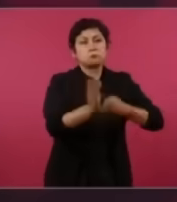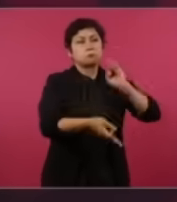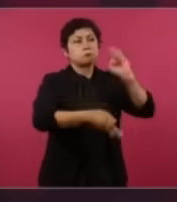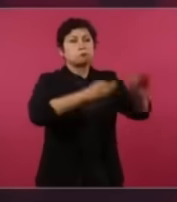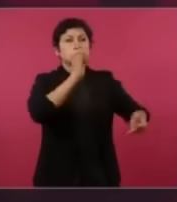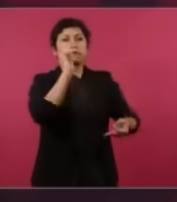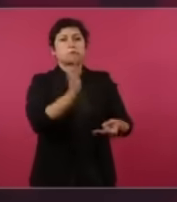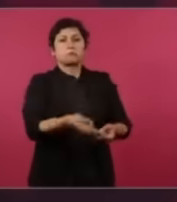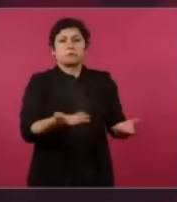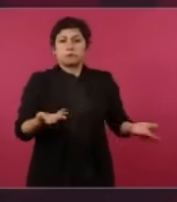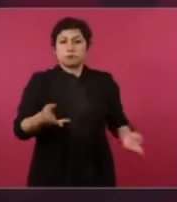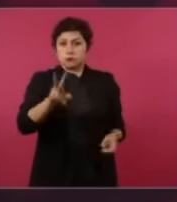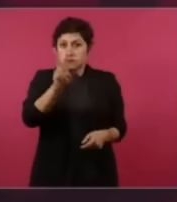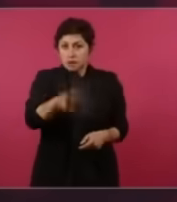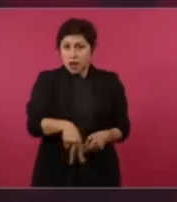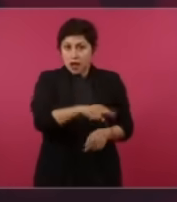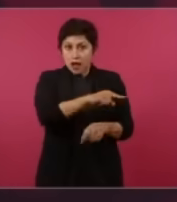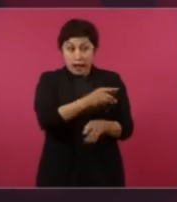se legalizaba